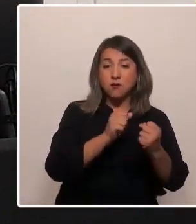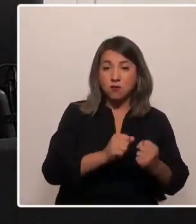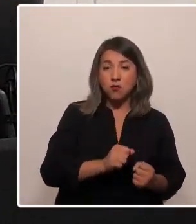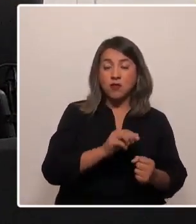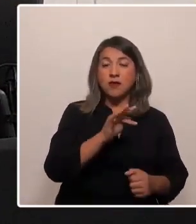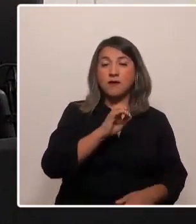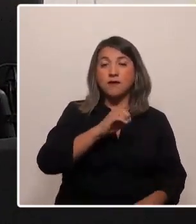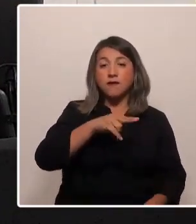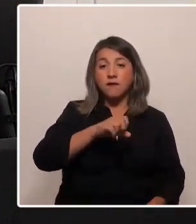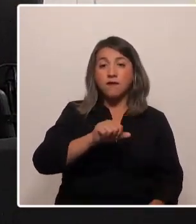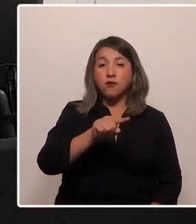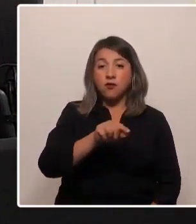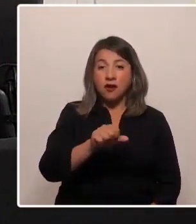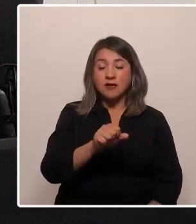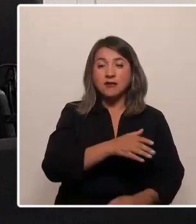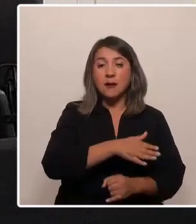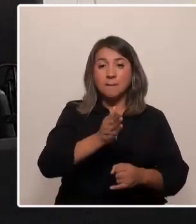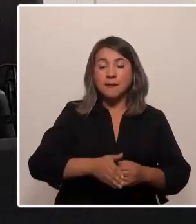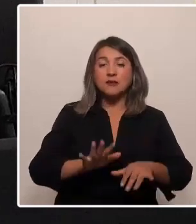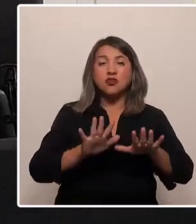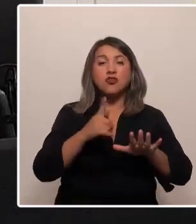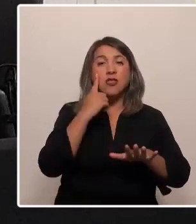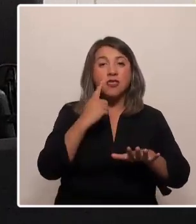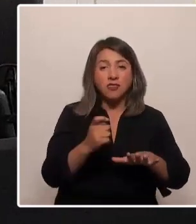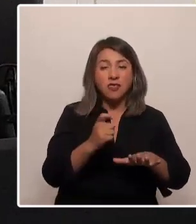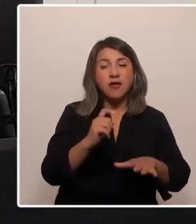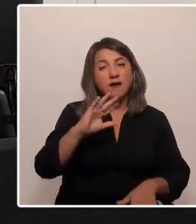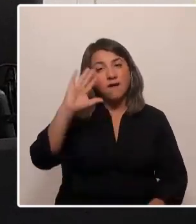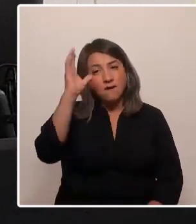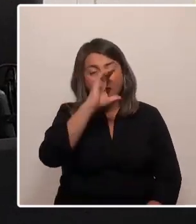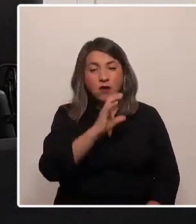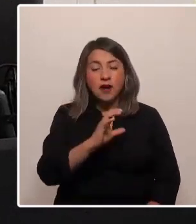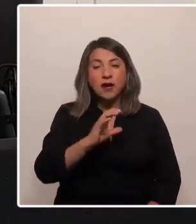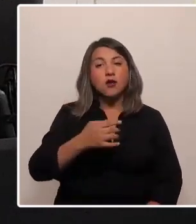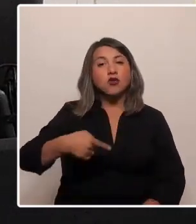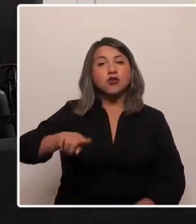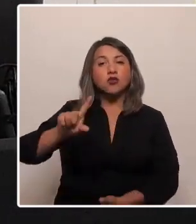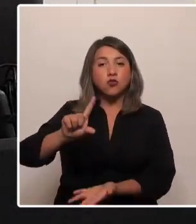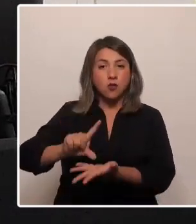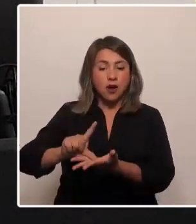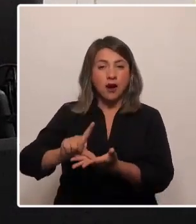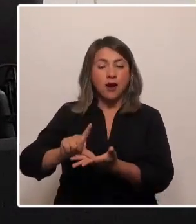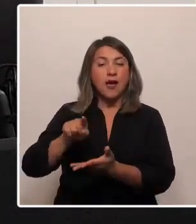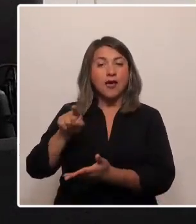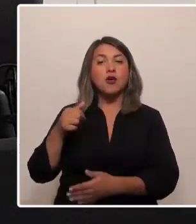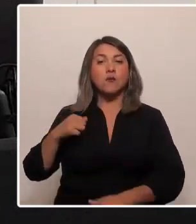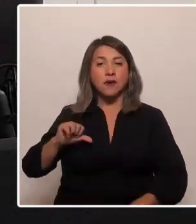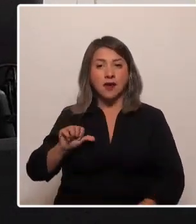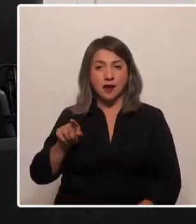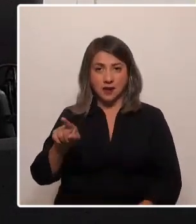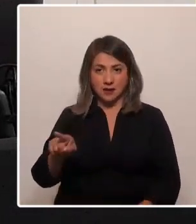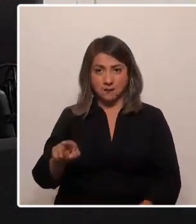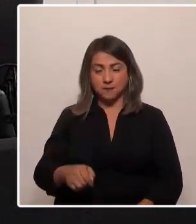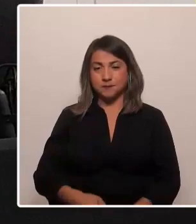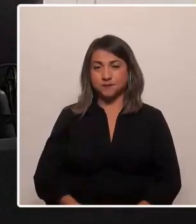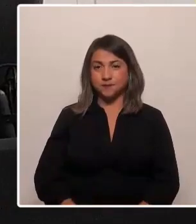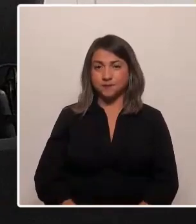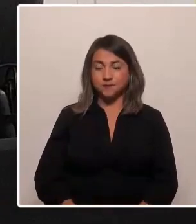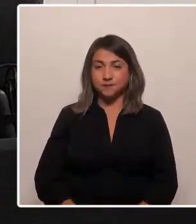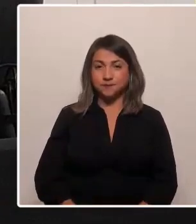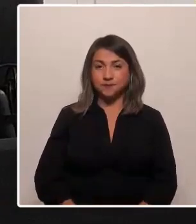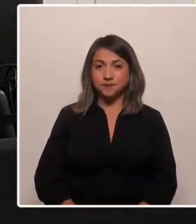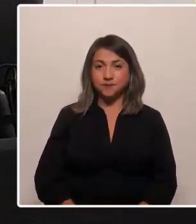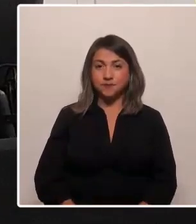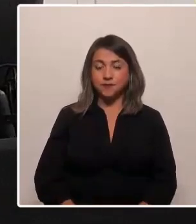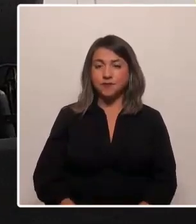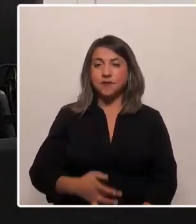Fonasa quien tiene un plazo de 10 días para buscarle un nuevo lugar donde operarse. ¿Y por